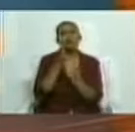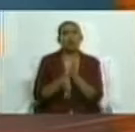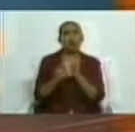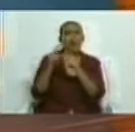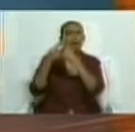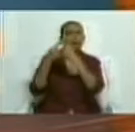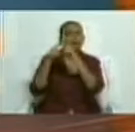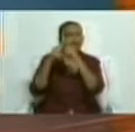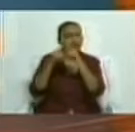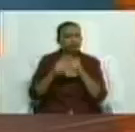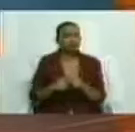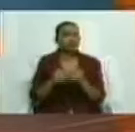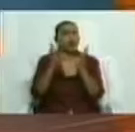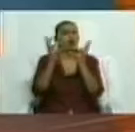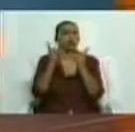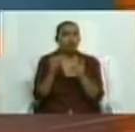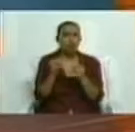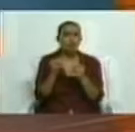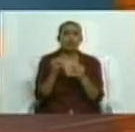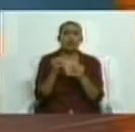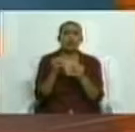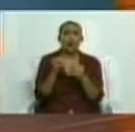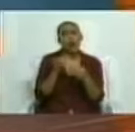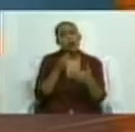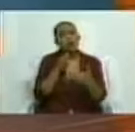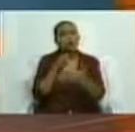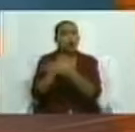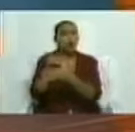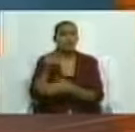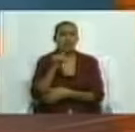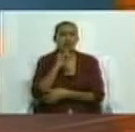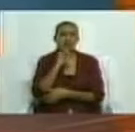venezolano contra esta delictiva